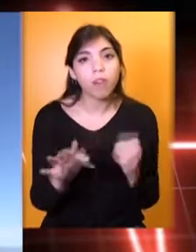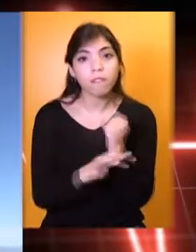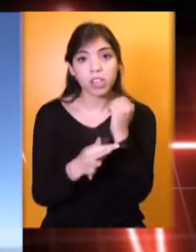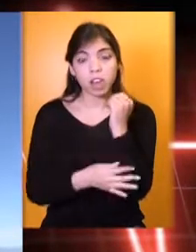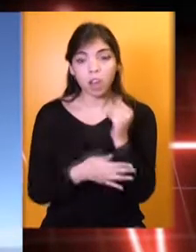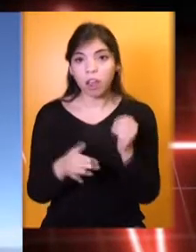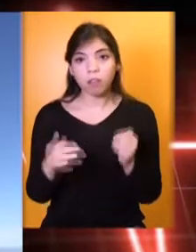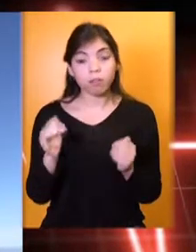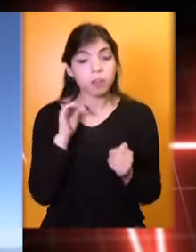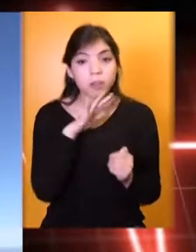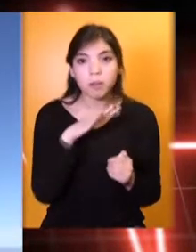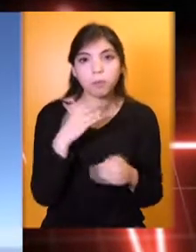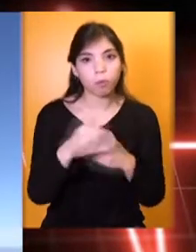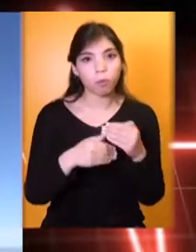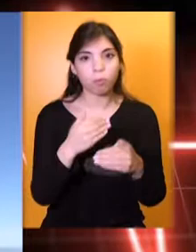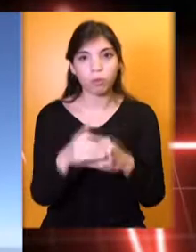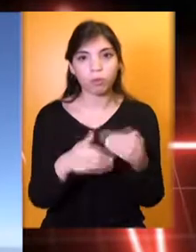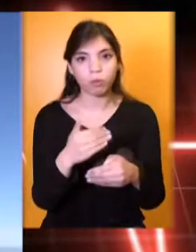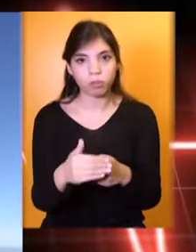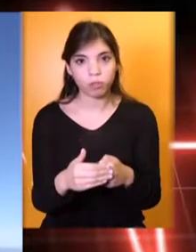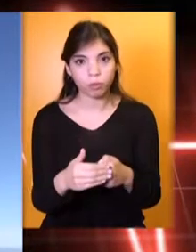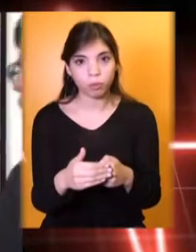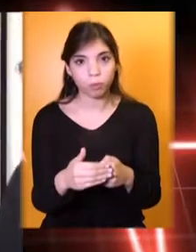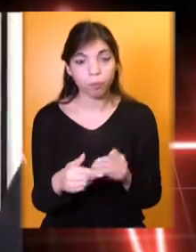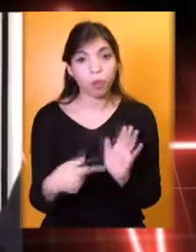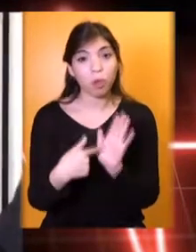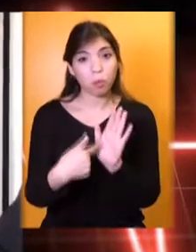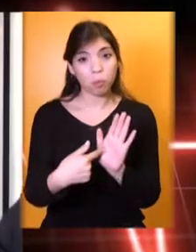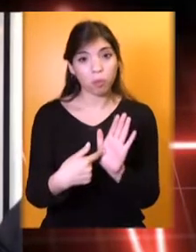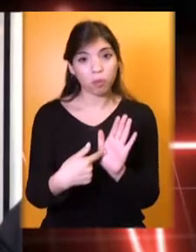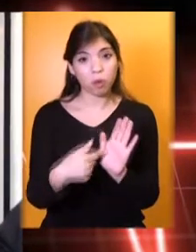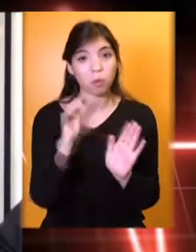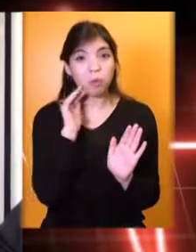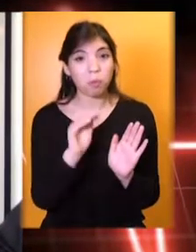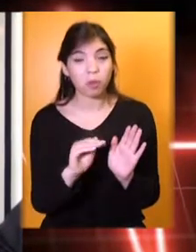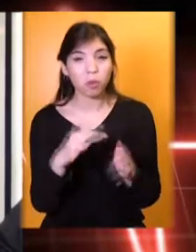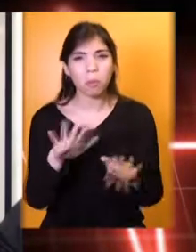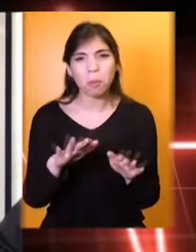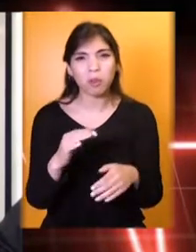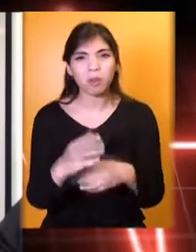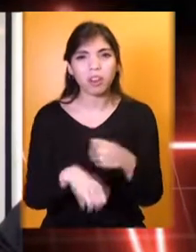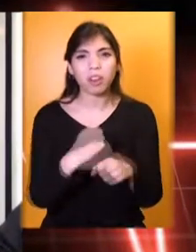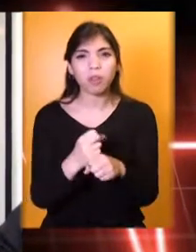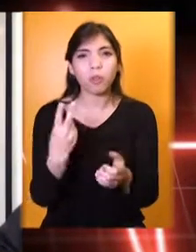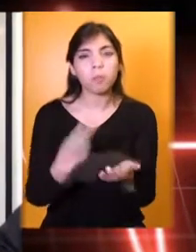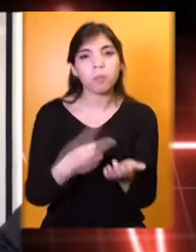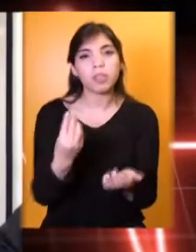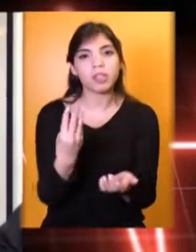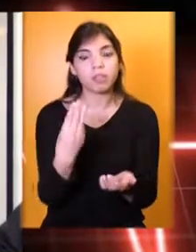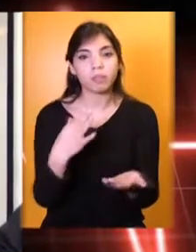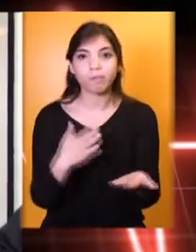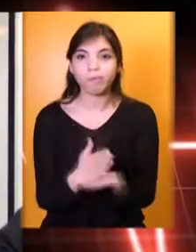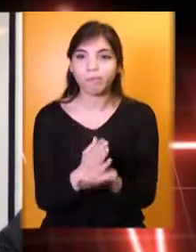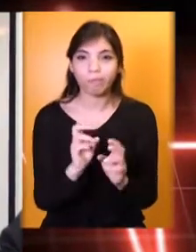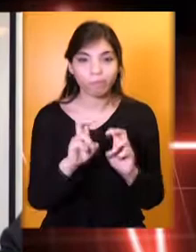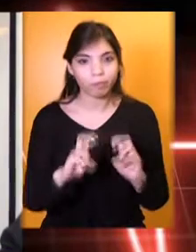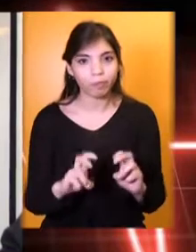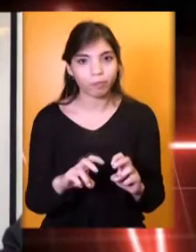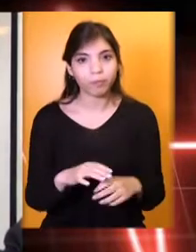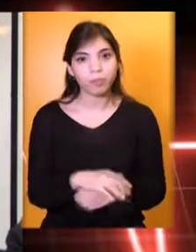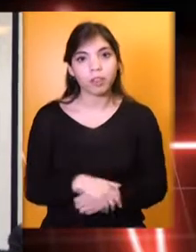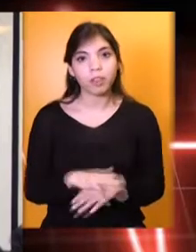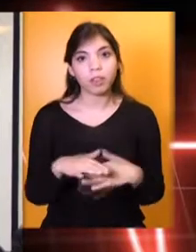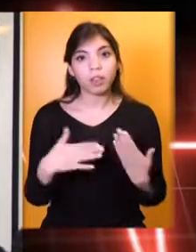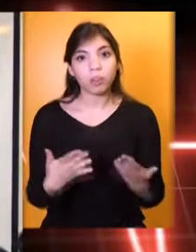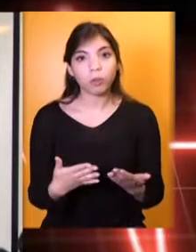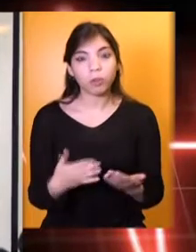antecedentes presentados por una menor datan del año 2013. Bueno, años, es harto tiempo. De hecho se tomó la decisión de un sumario administrativo